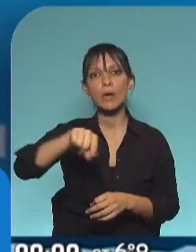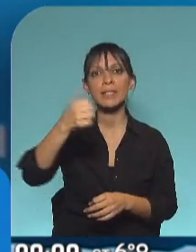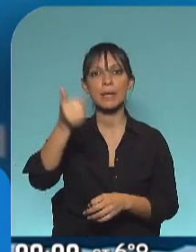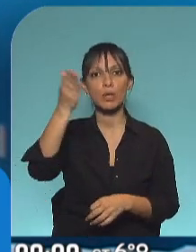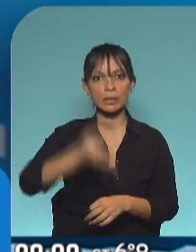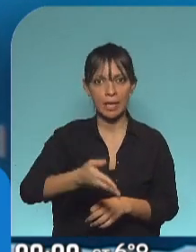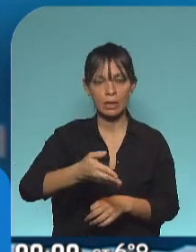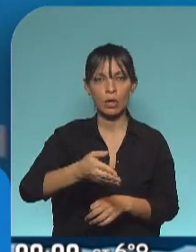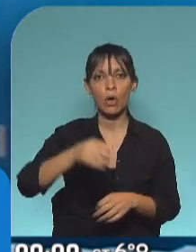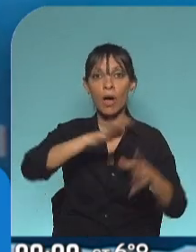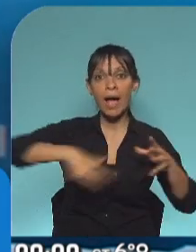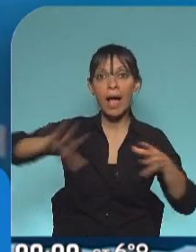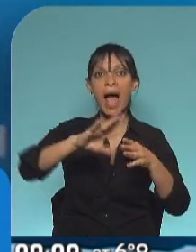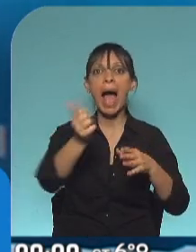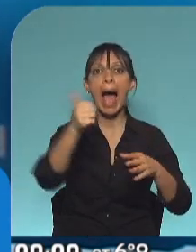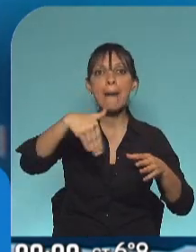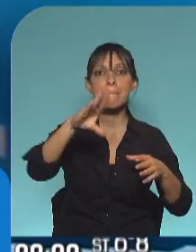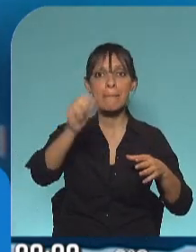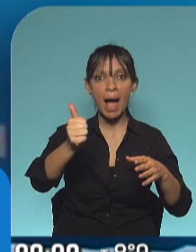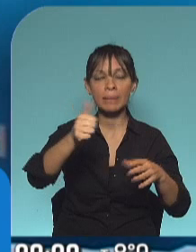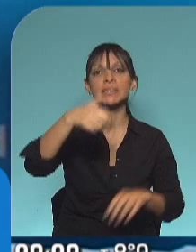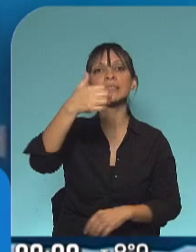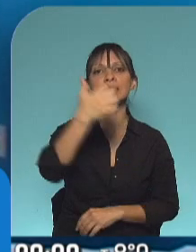60,6% y a nivel del área metropolitana de Buenos Aires es del